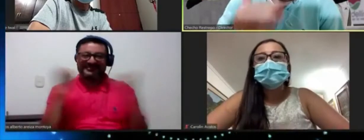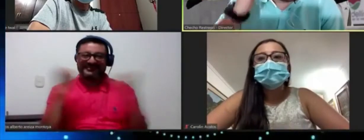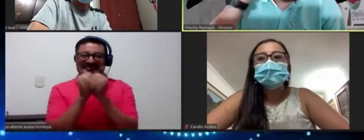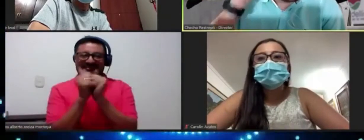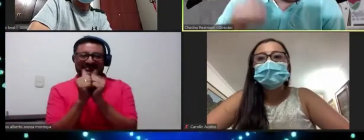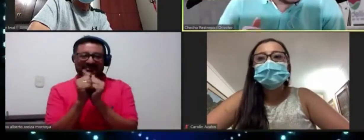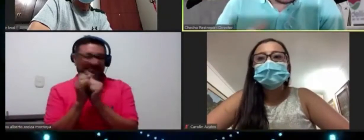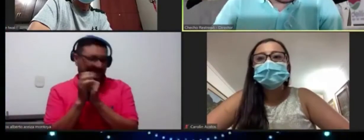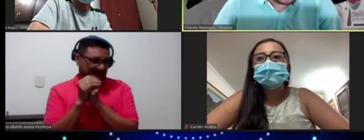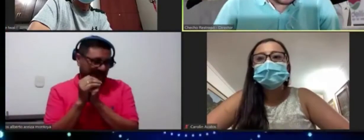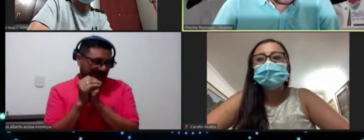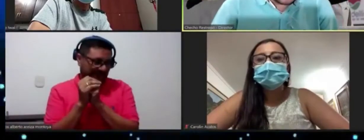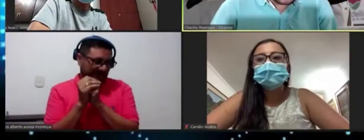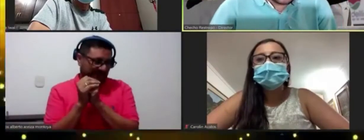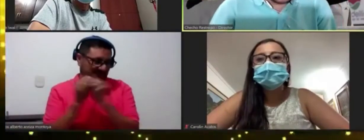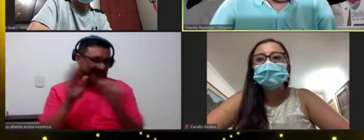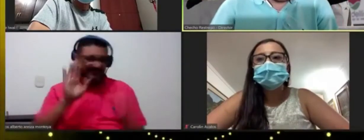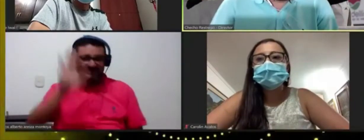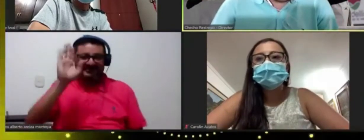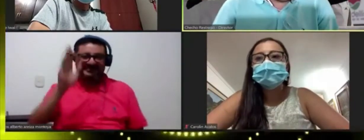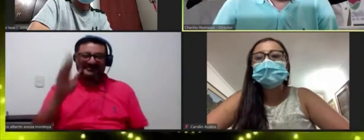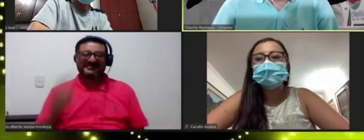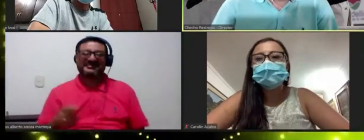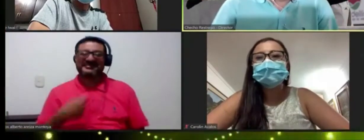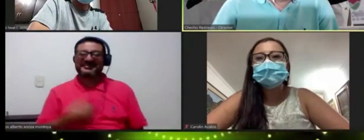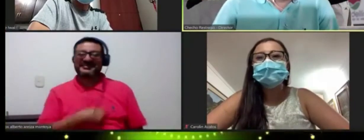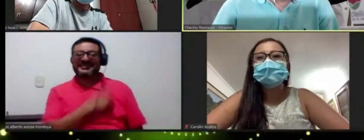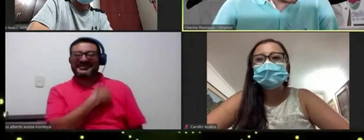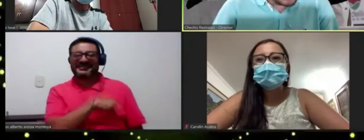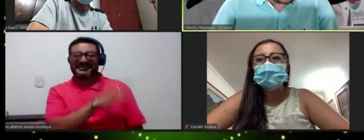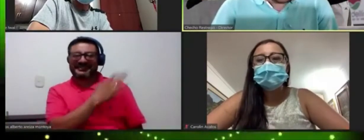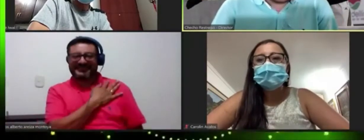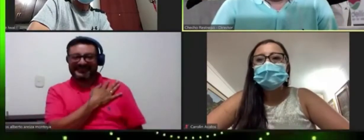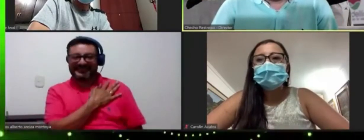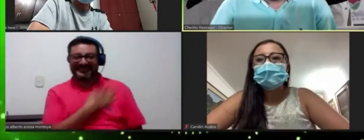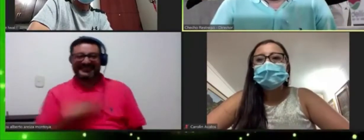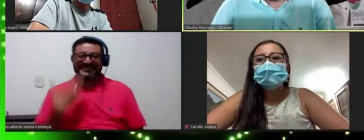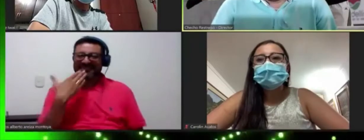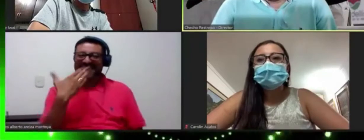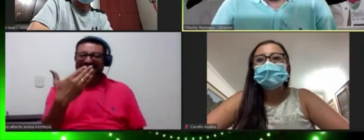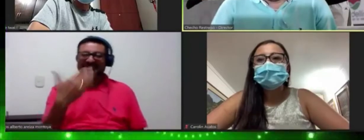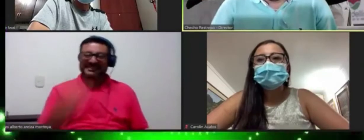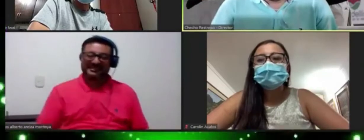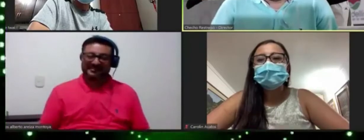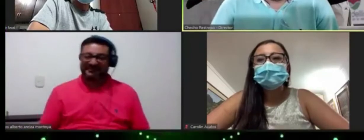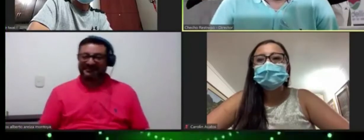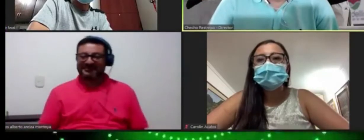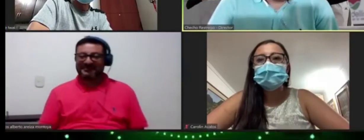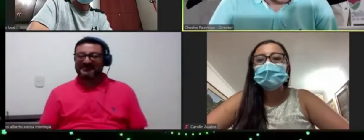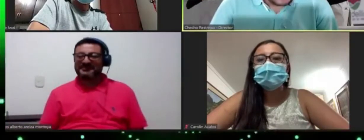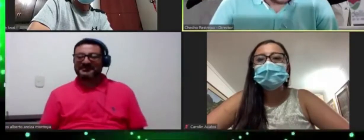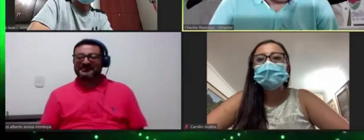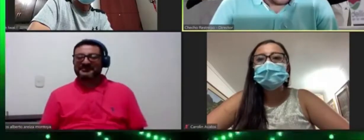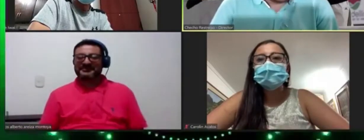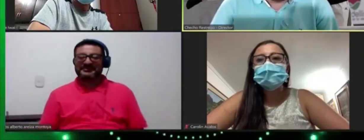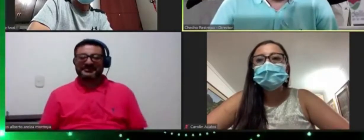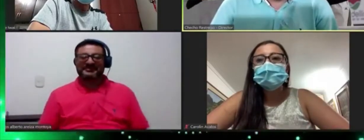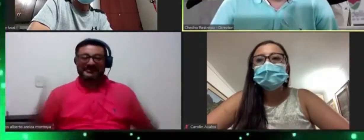usted hace parte, usted es un paisa más. Muchas gracias por todo eso que nos ha dado, por